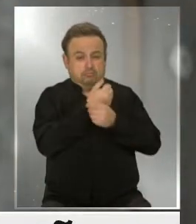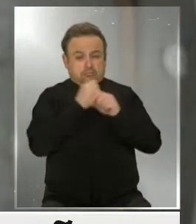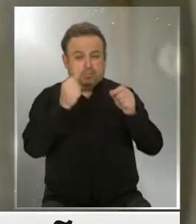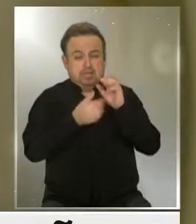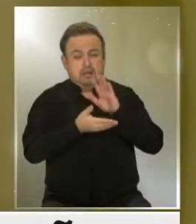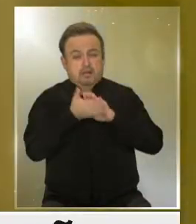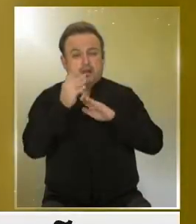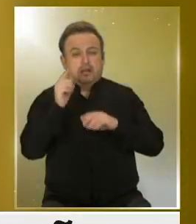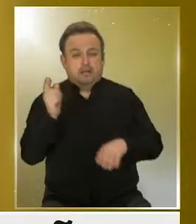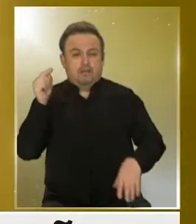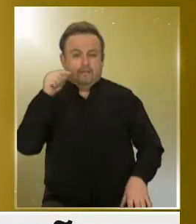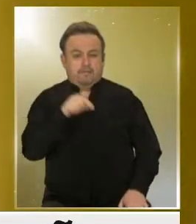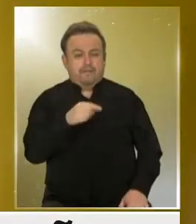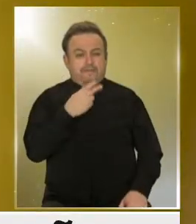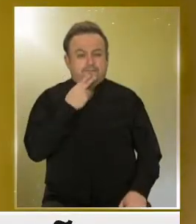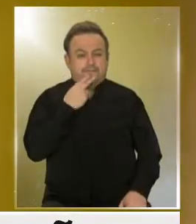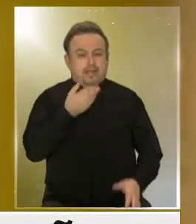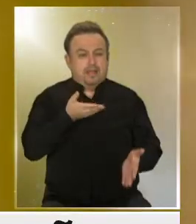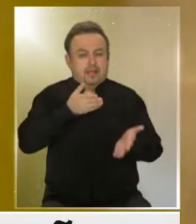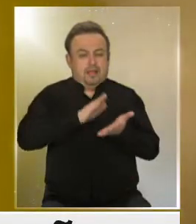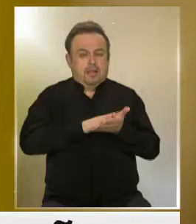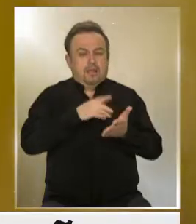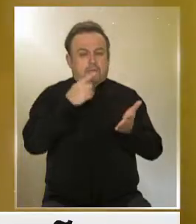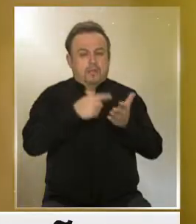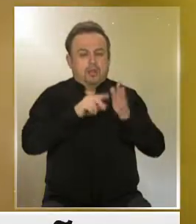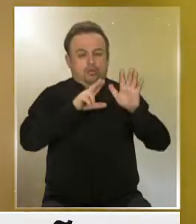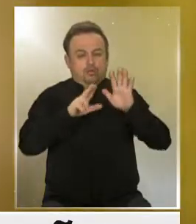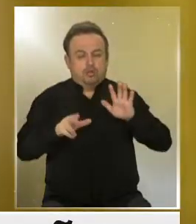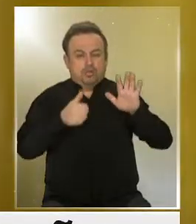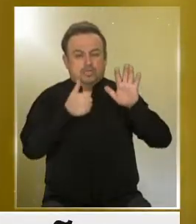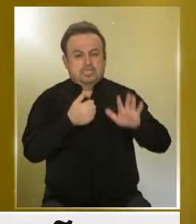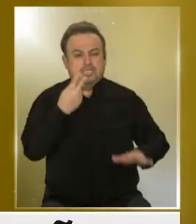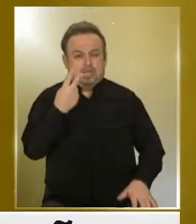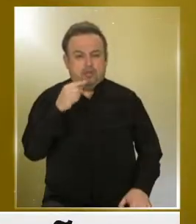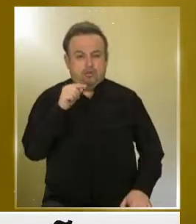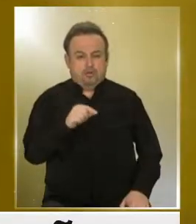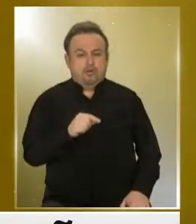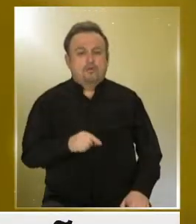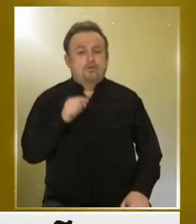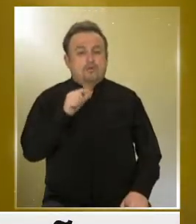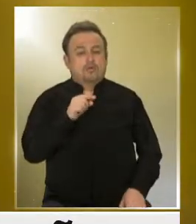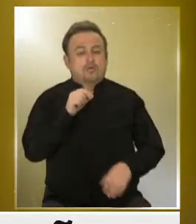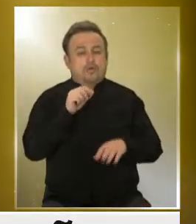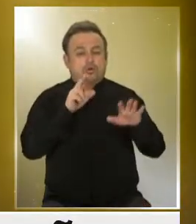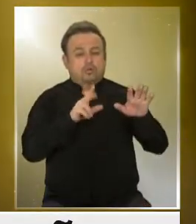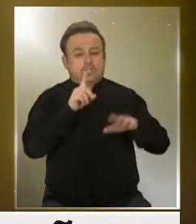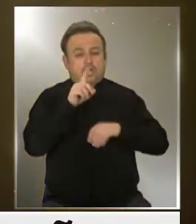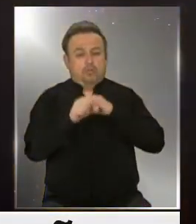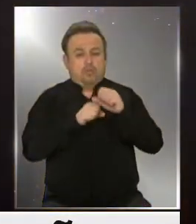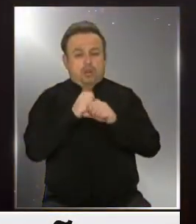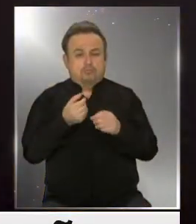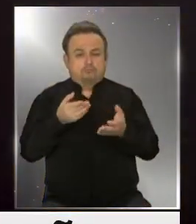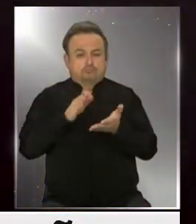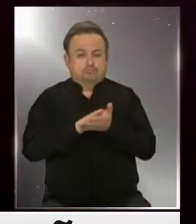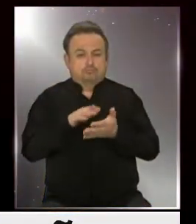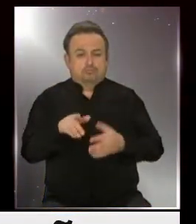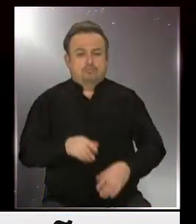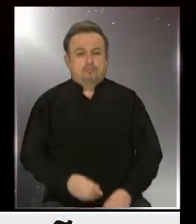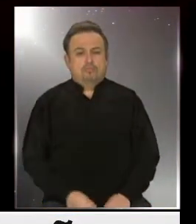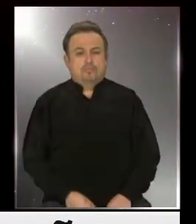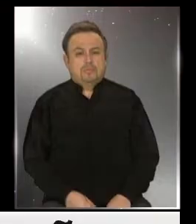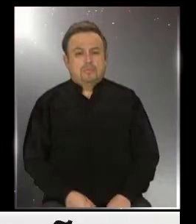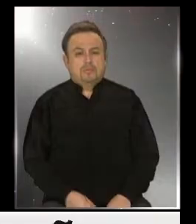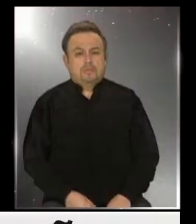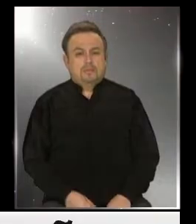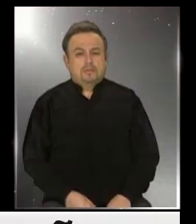a la casa en la que vivió hasta morir en 1862, a la edad de 81 años.